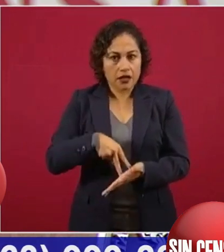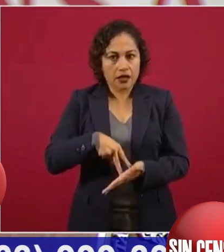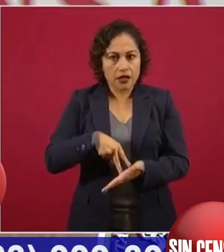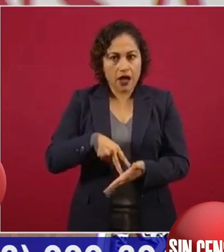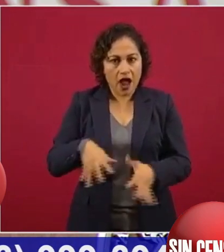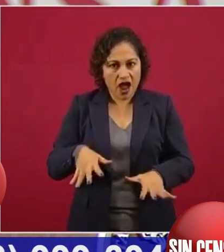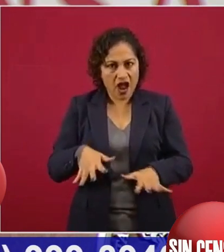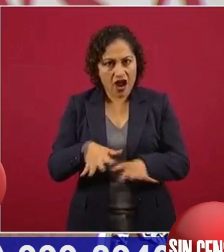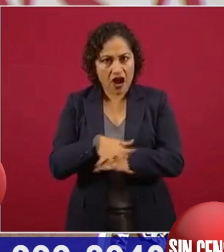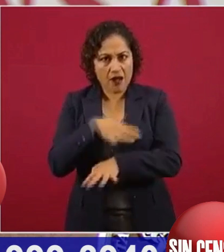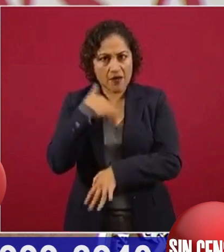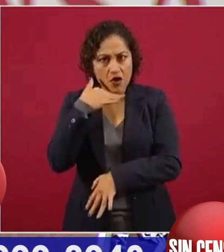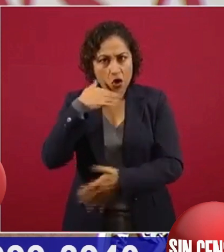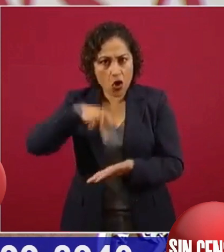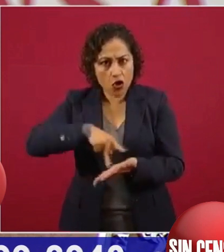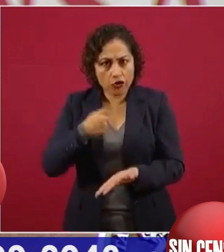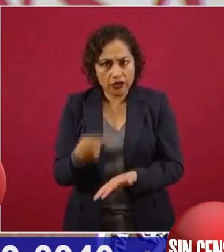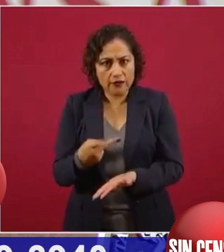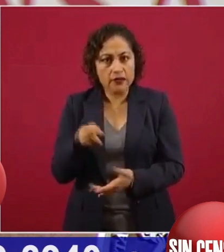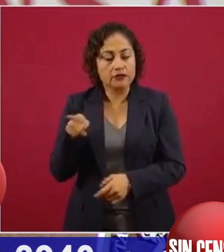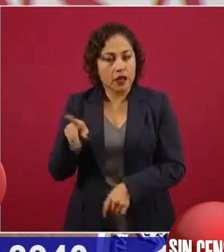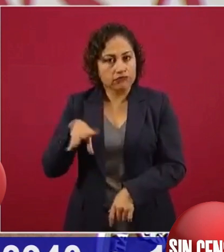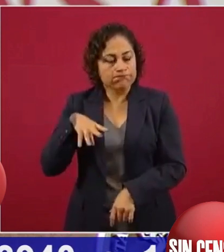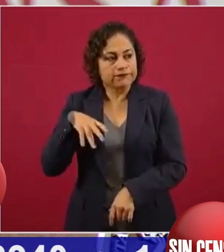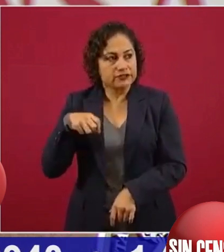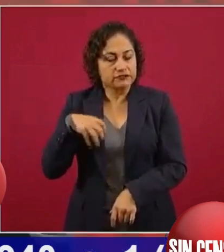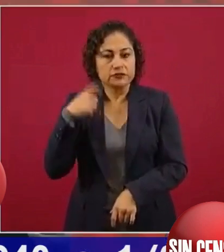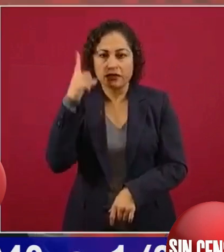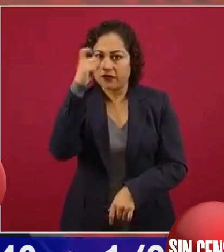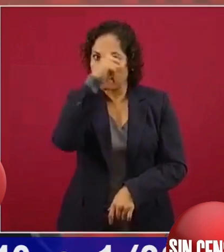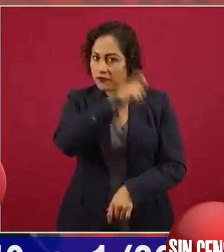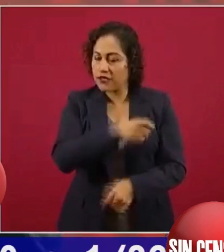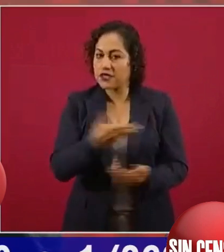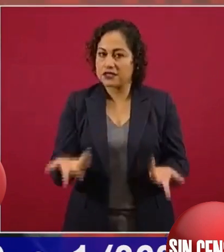retrogradar, es decir, ir